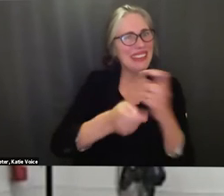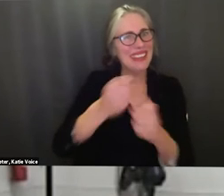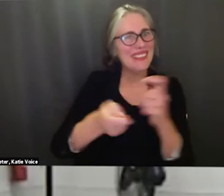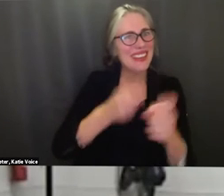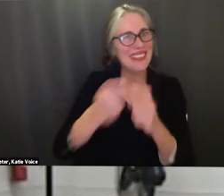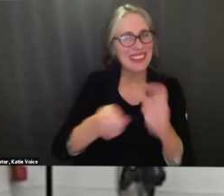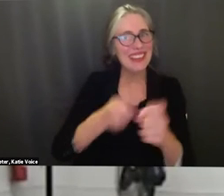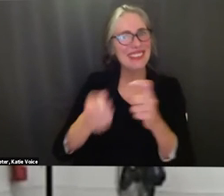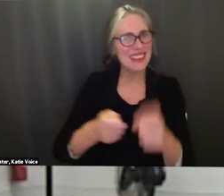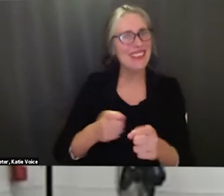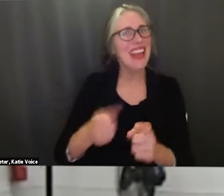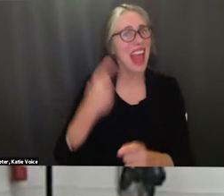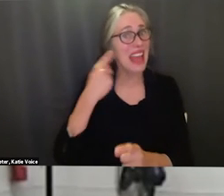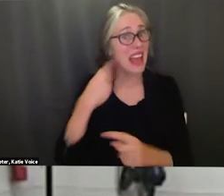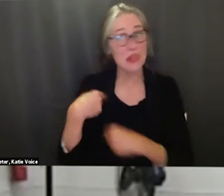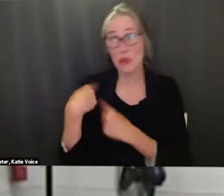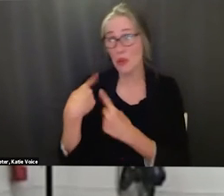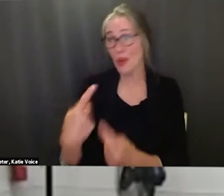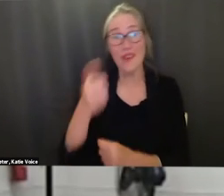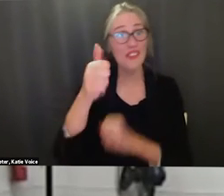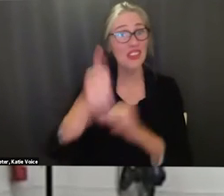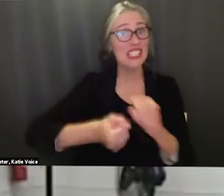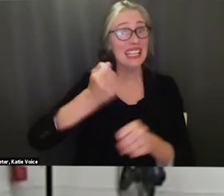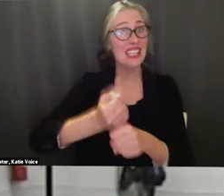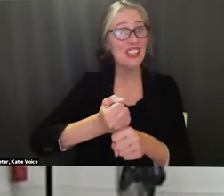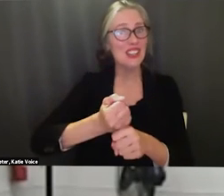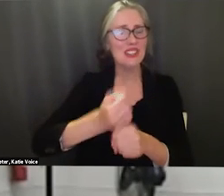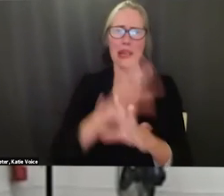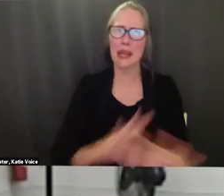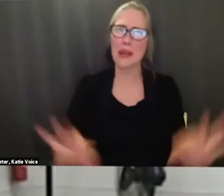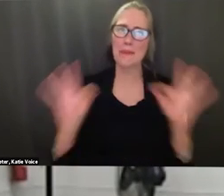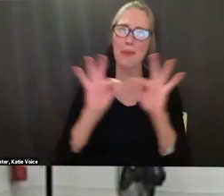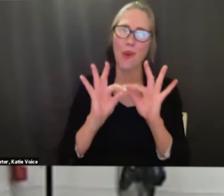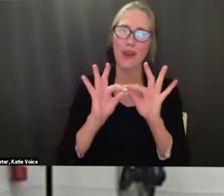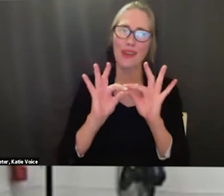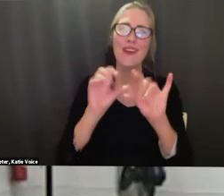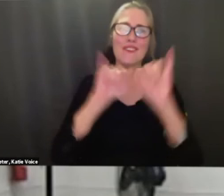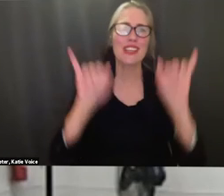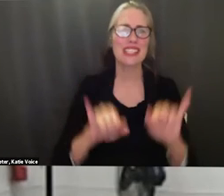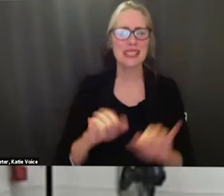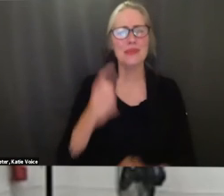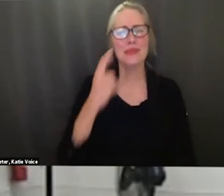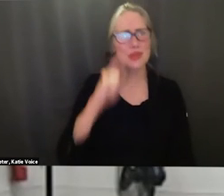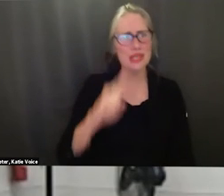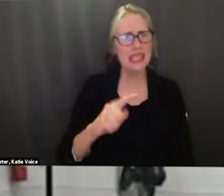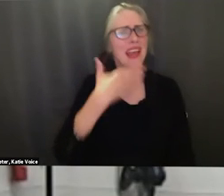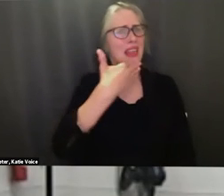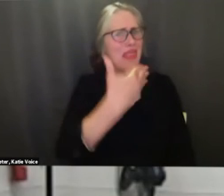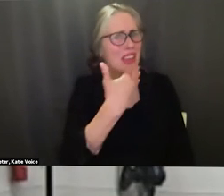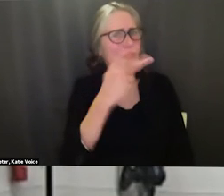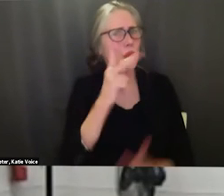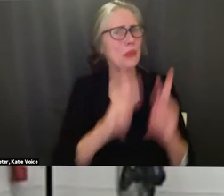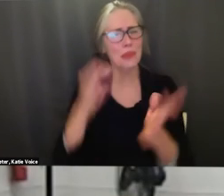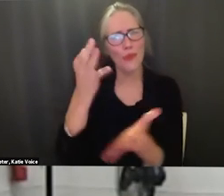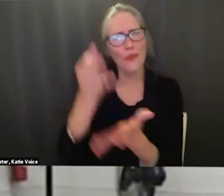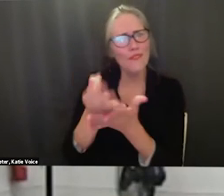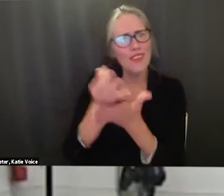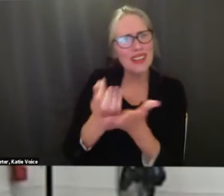dado muchos resultados. Es importante que este distrito reconozca y que les agradezca a los donantes por ese